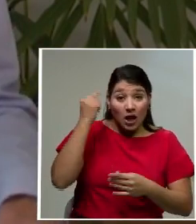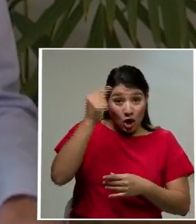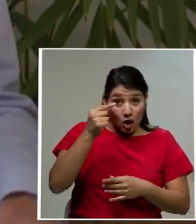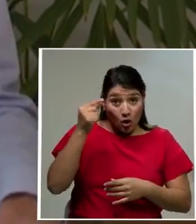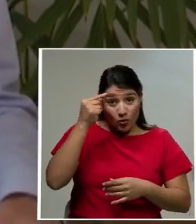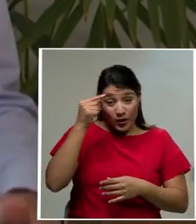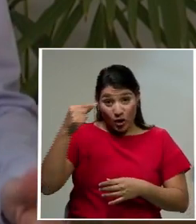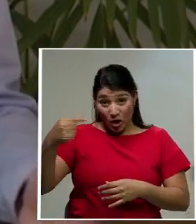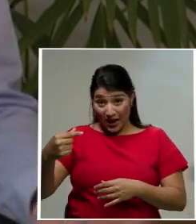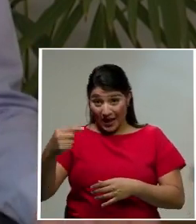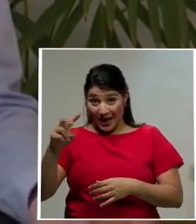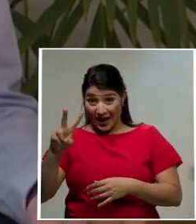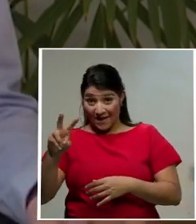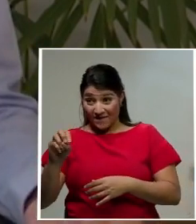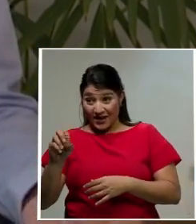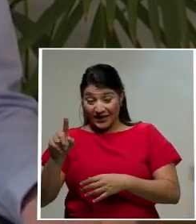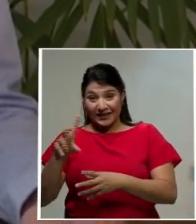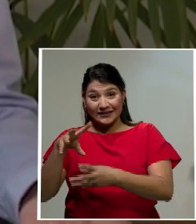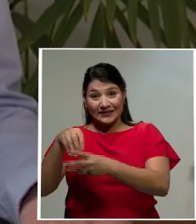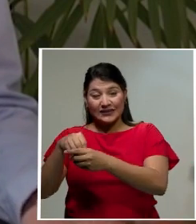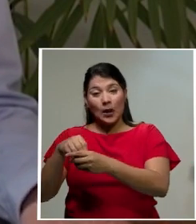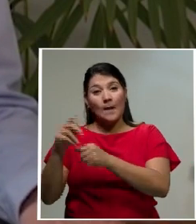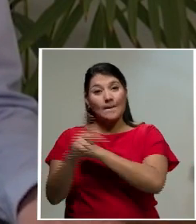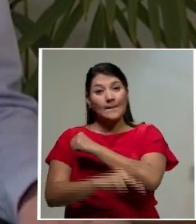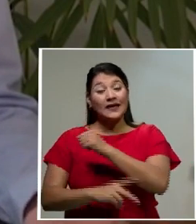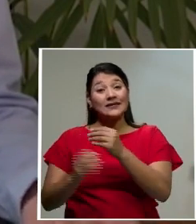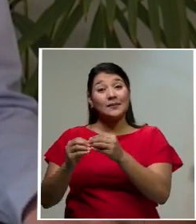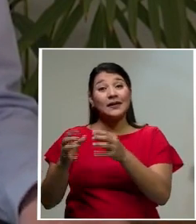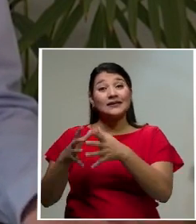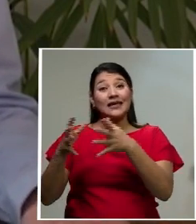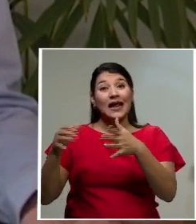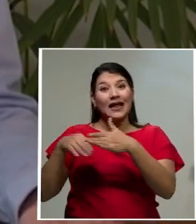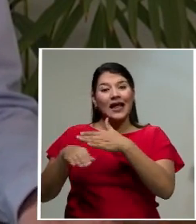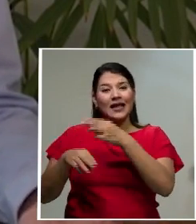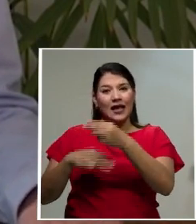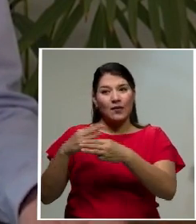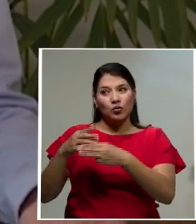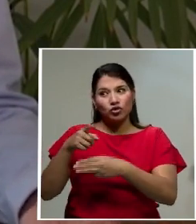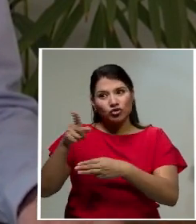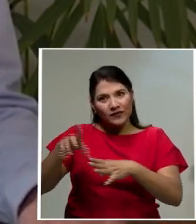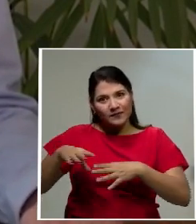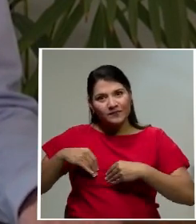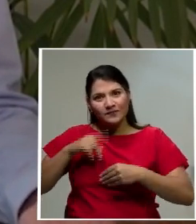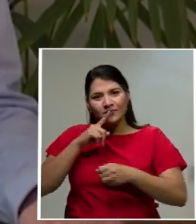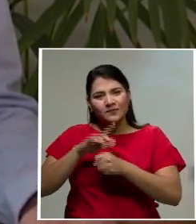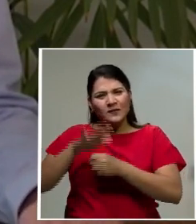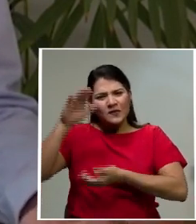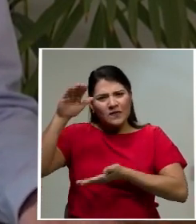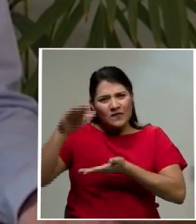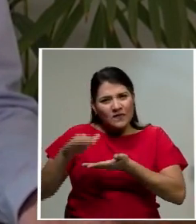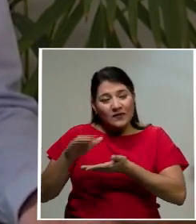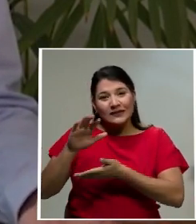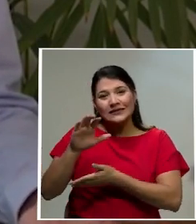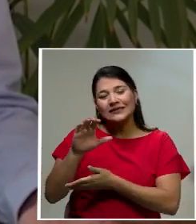países más grandes del mundo, debe tener un compromiso ahora de reducir las emisiones a la mitad para